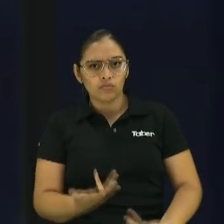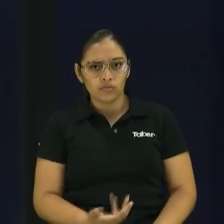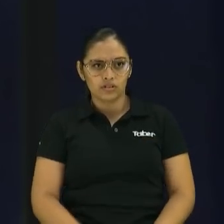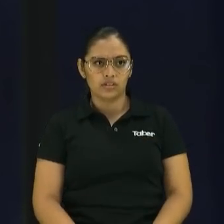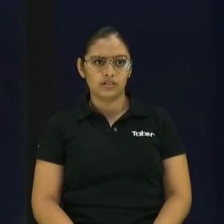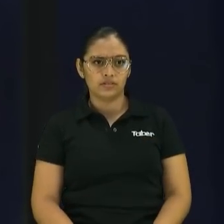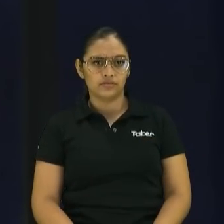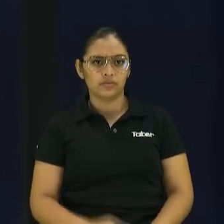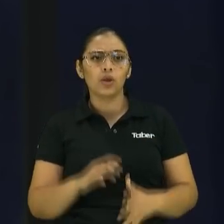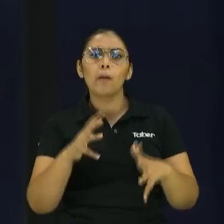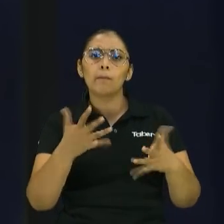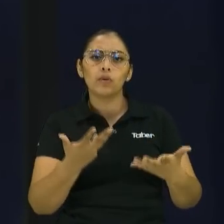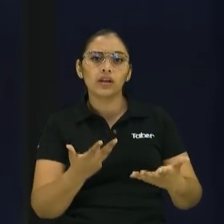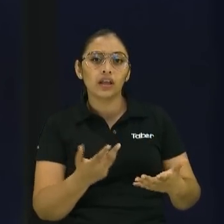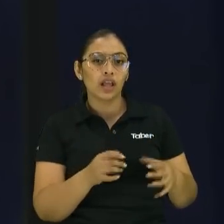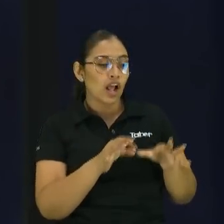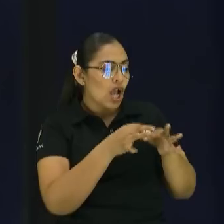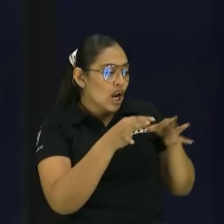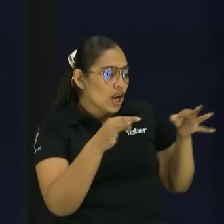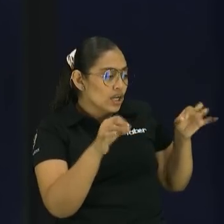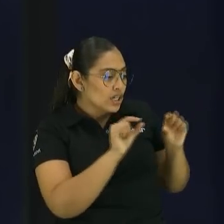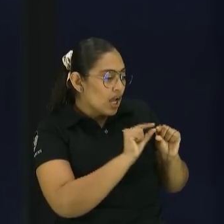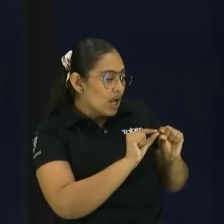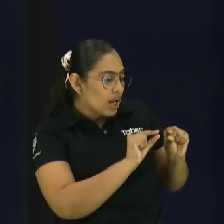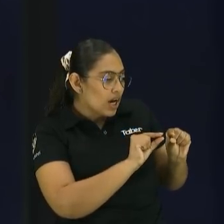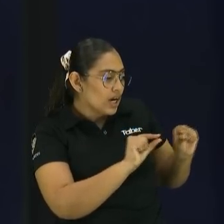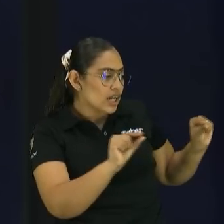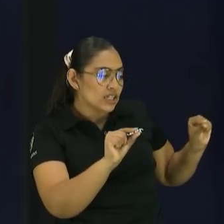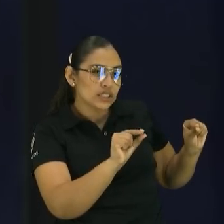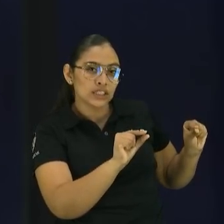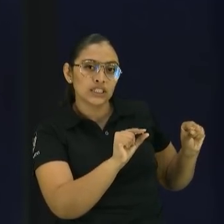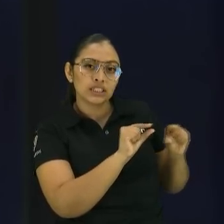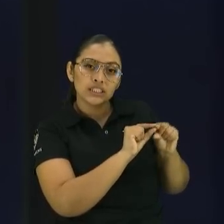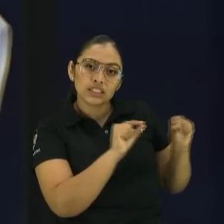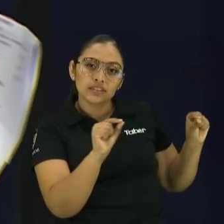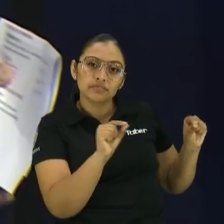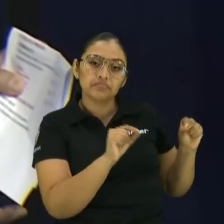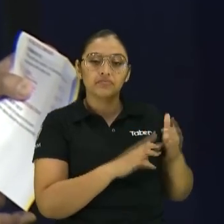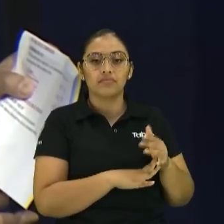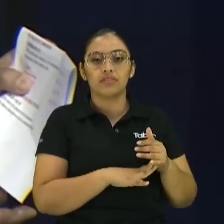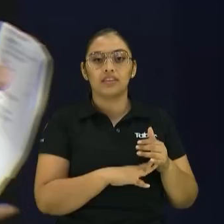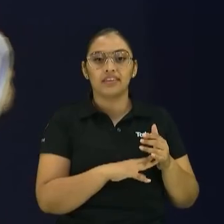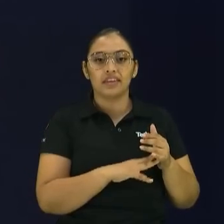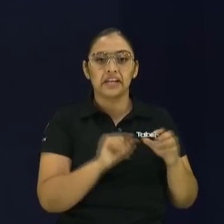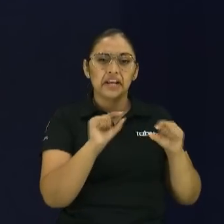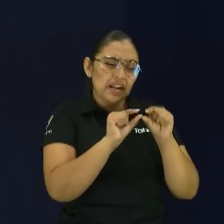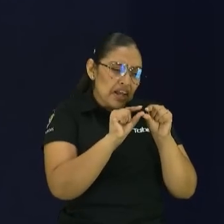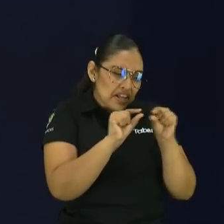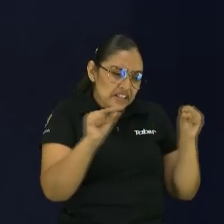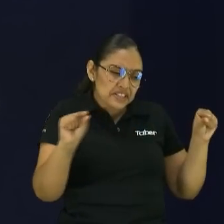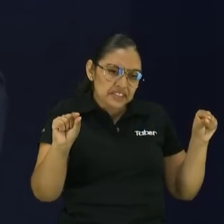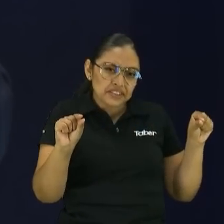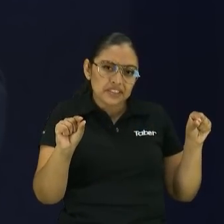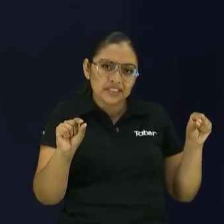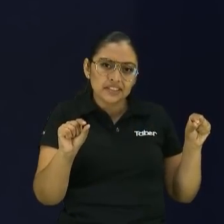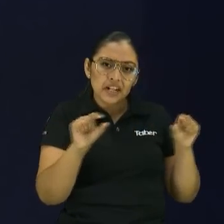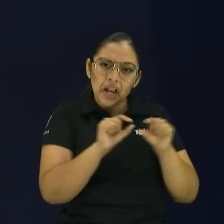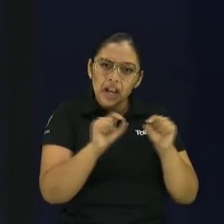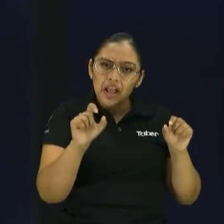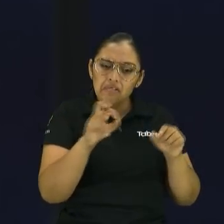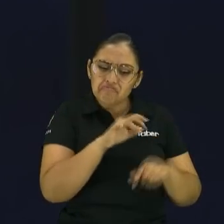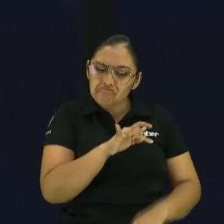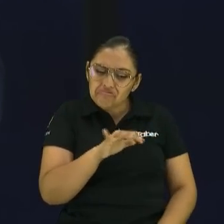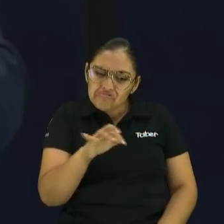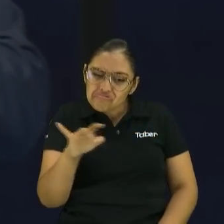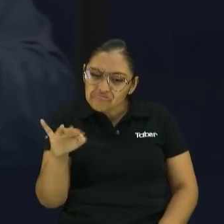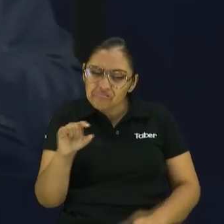el disclaimer la letra chiquita la letra chiquita diga conmigo la letra Ah la que nadie Lee de los contratos de